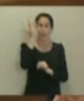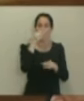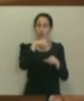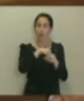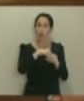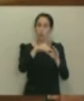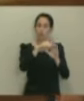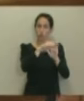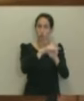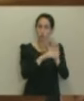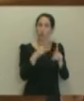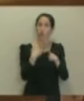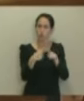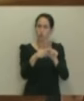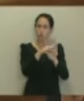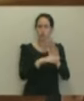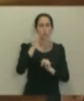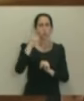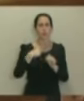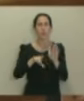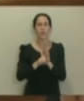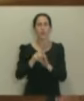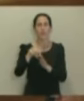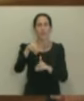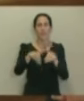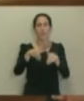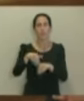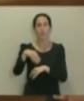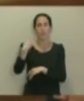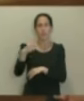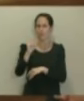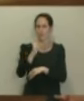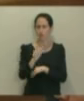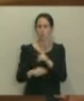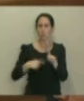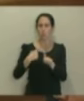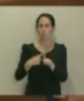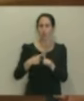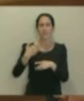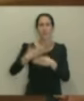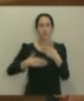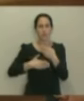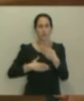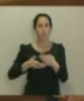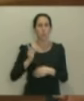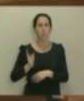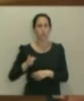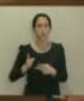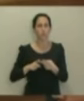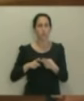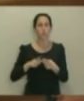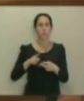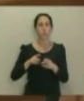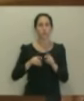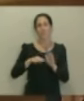más cosas que la ley de elección del presidente, como, por ejemplo, la limitación de mandatos, el estatuto de los expresidentes.